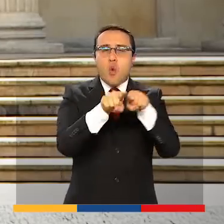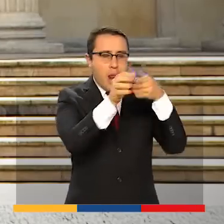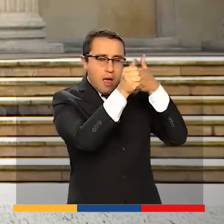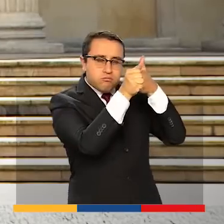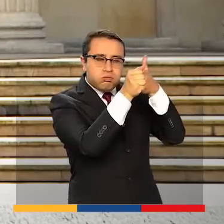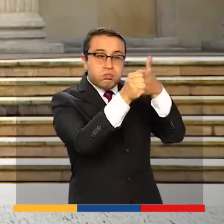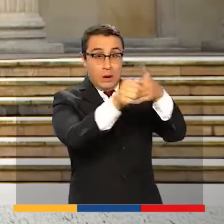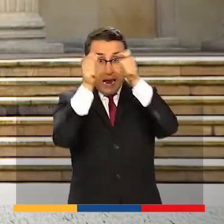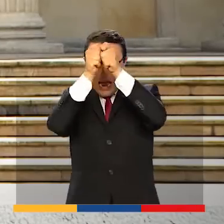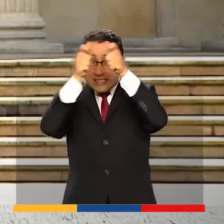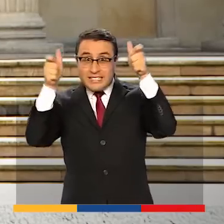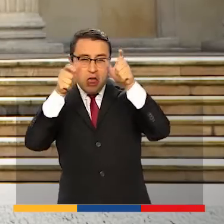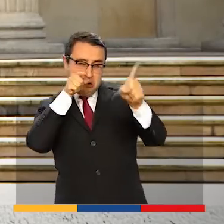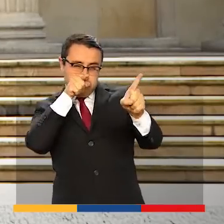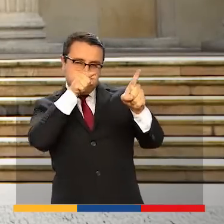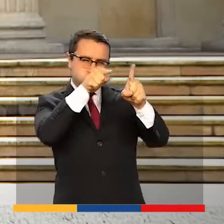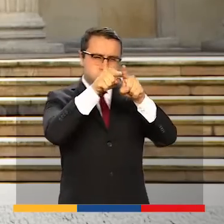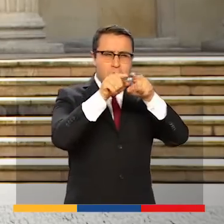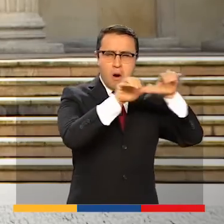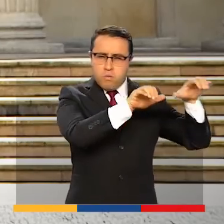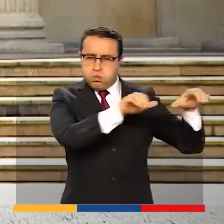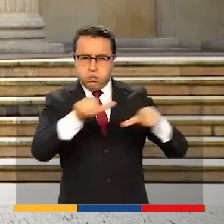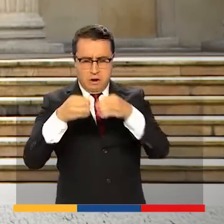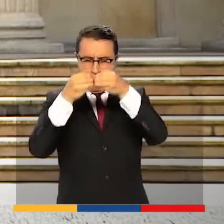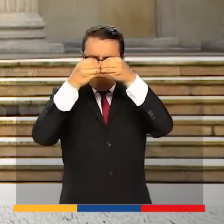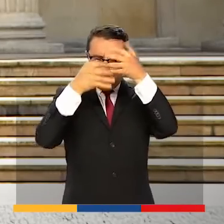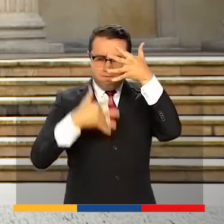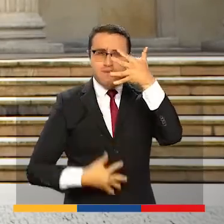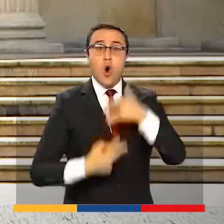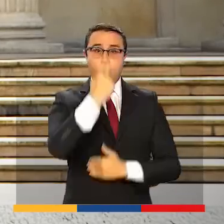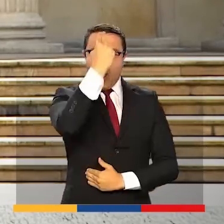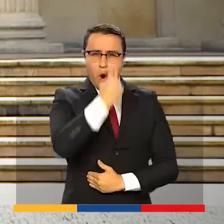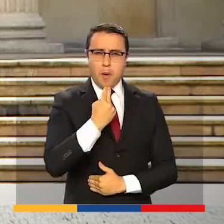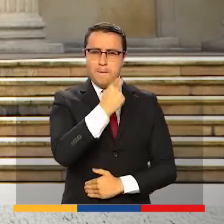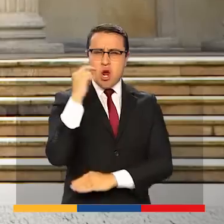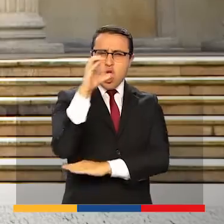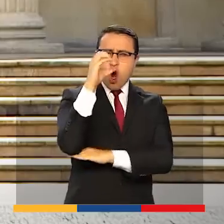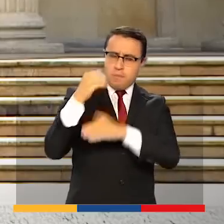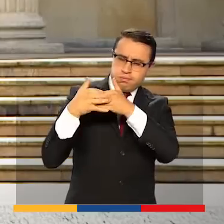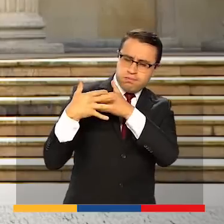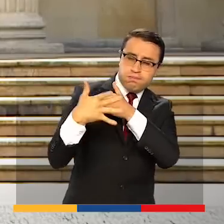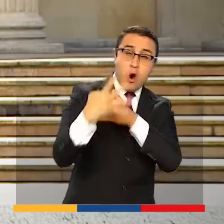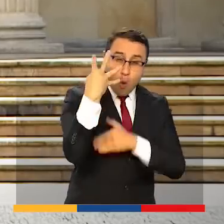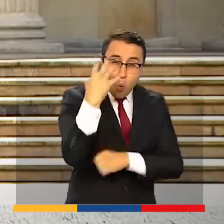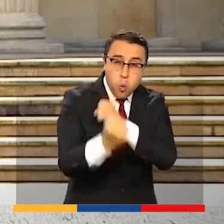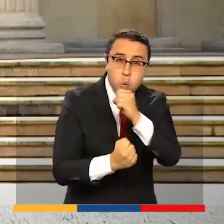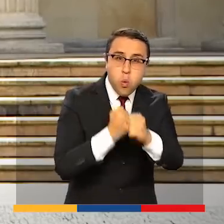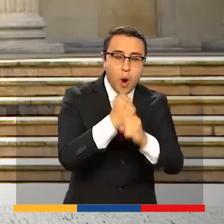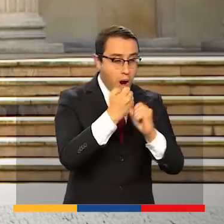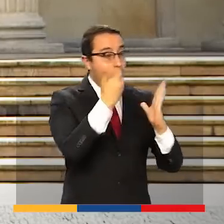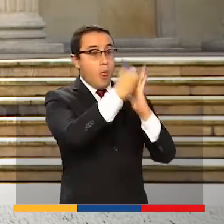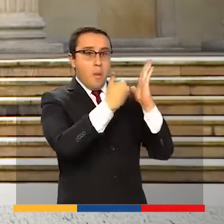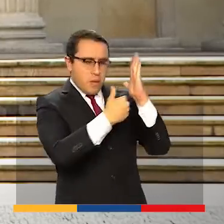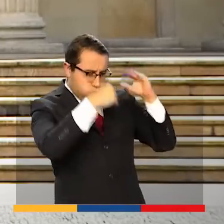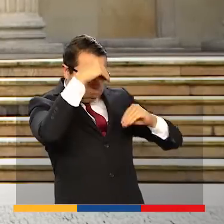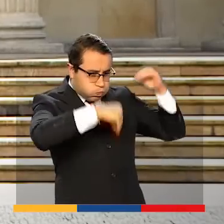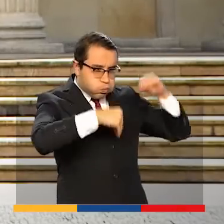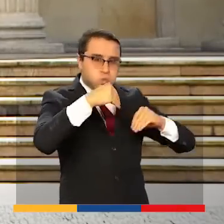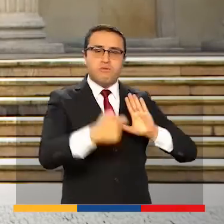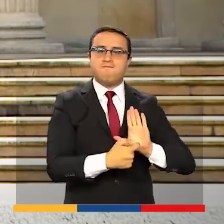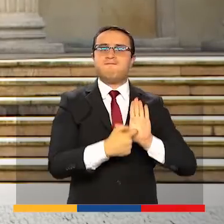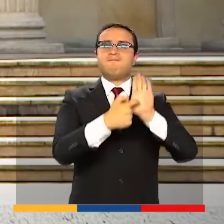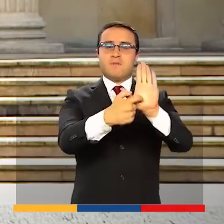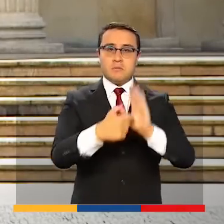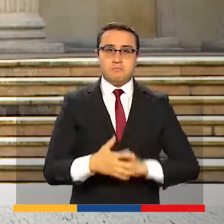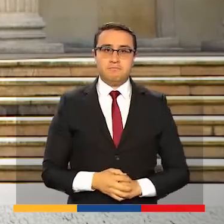del Estado, nuestros compromisos para Colombia en los próximos 4 años. Hoy